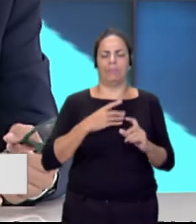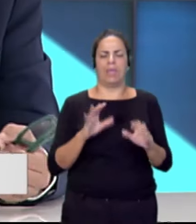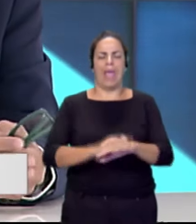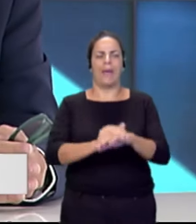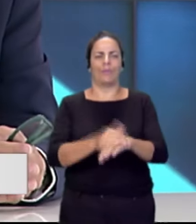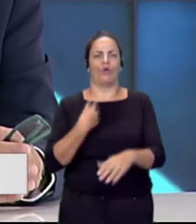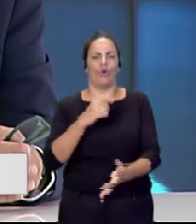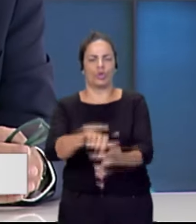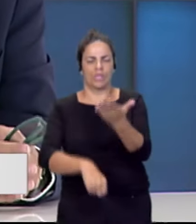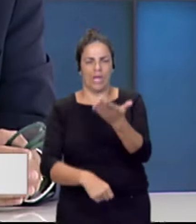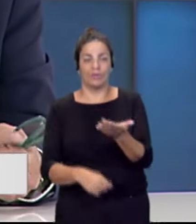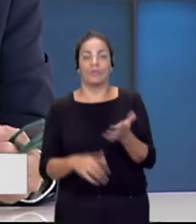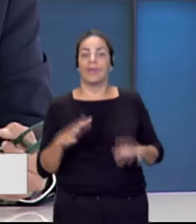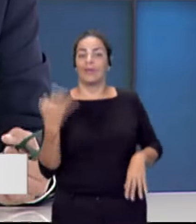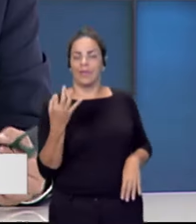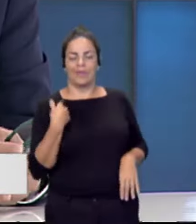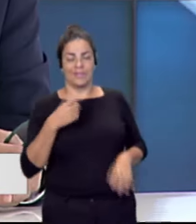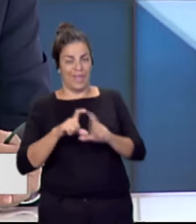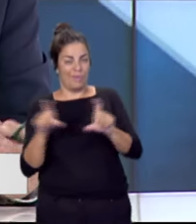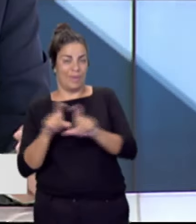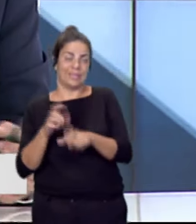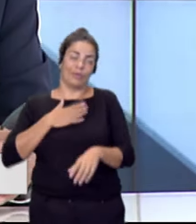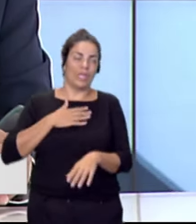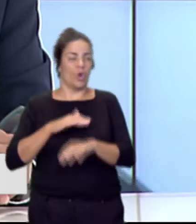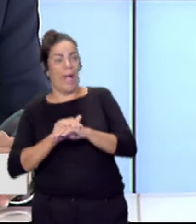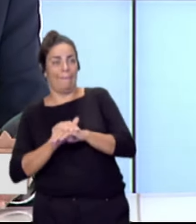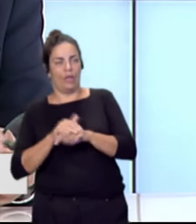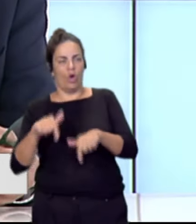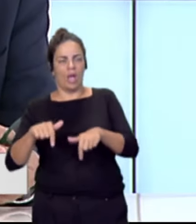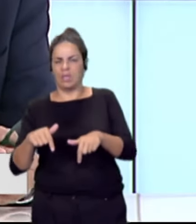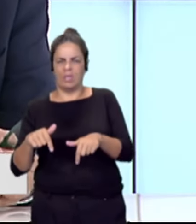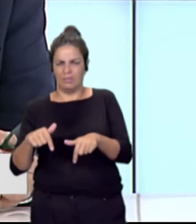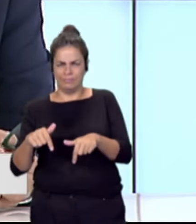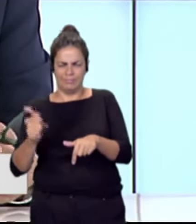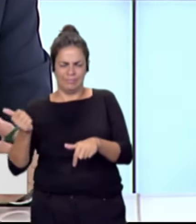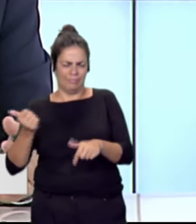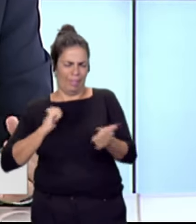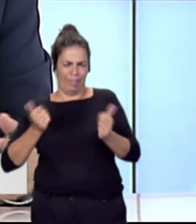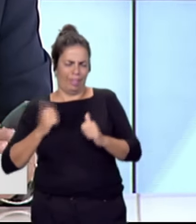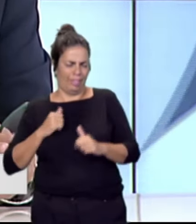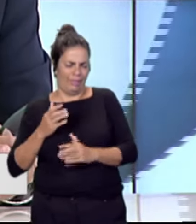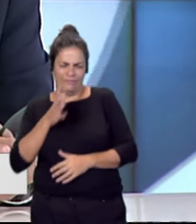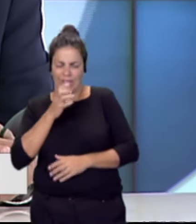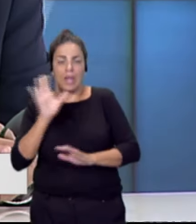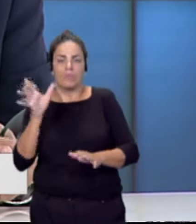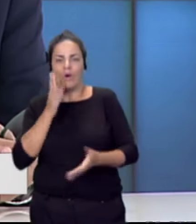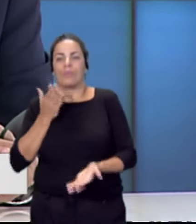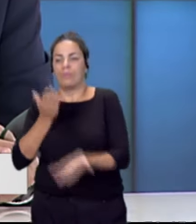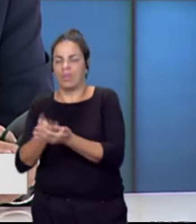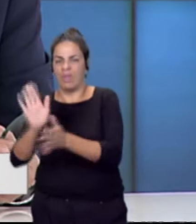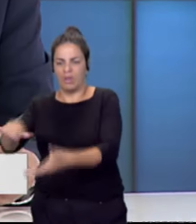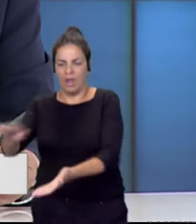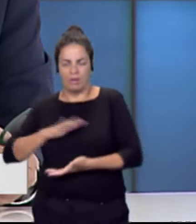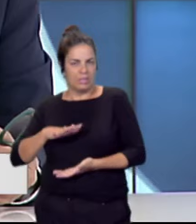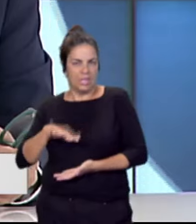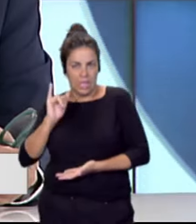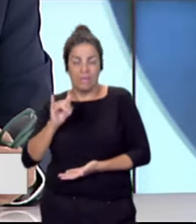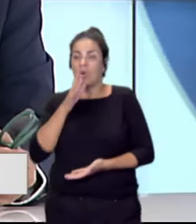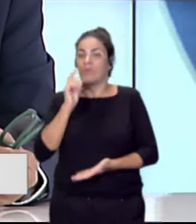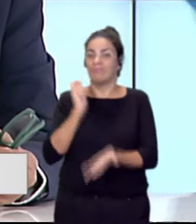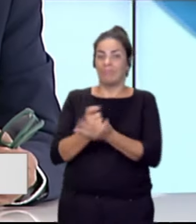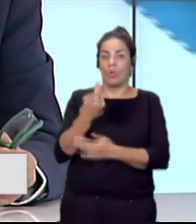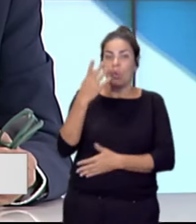tan chapuceros que ni siquiera hicieron el cumplimiento del pedido. Se llevaron 4 millones de euros a cambio de 1 millón de mascarillas que nunca